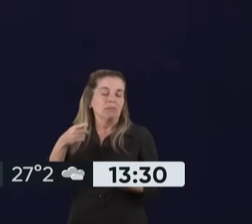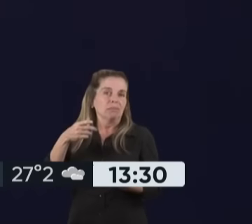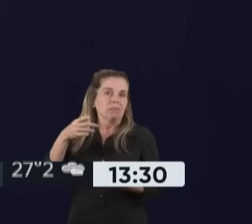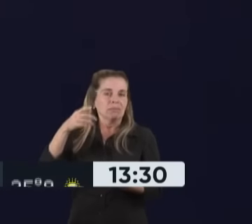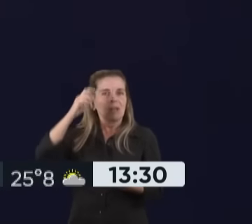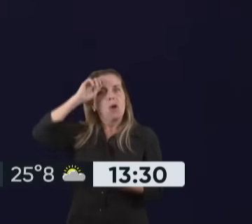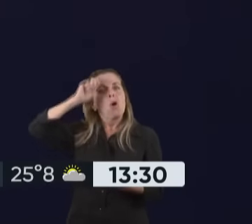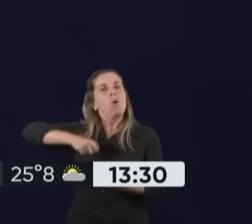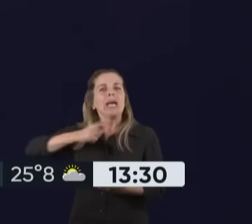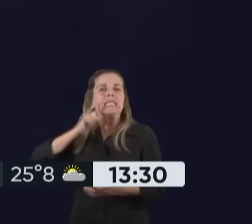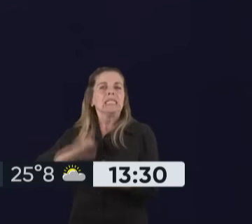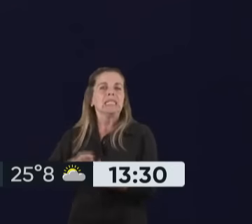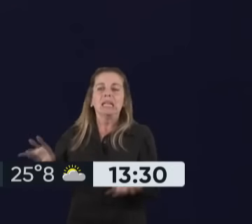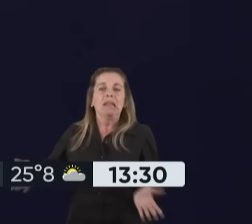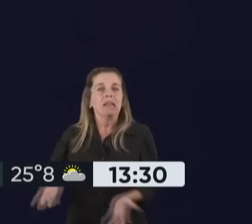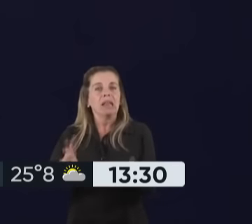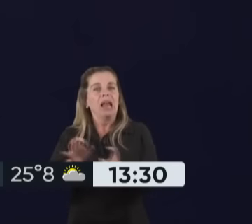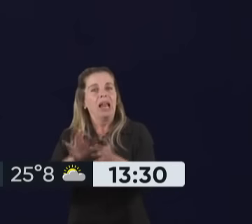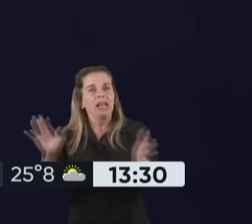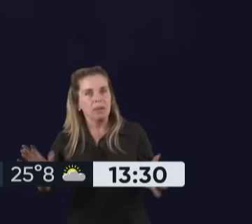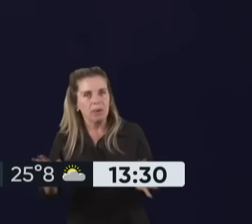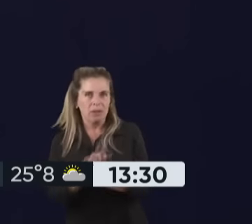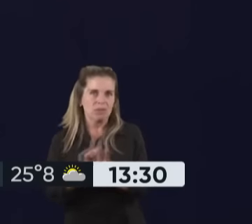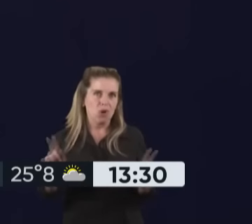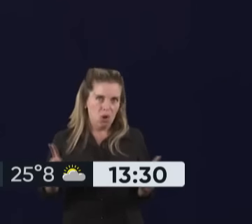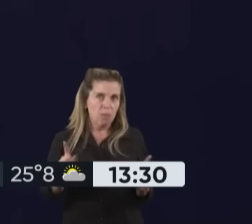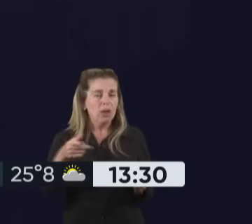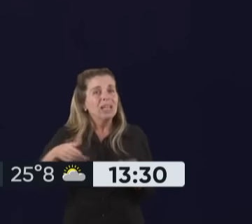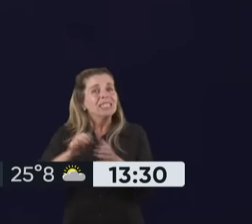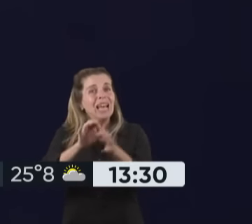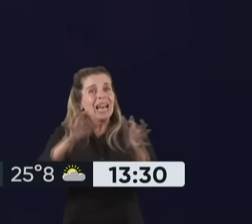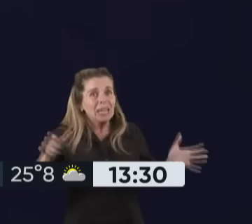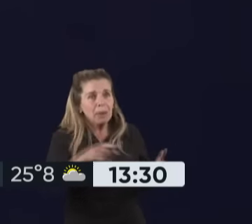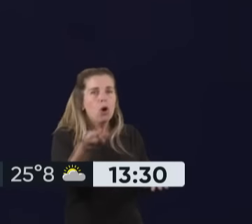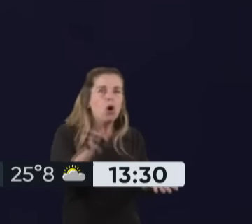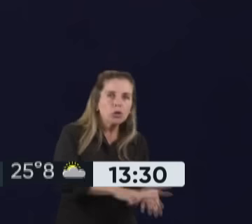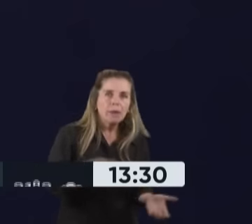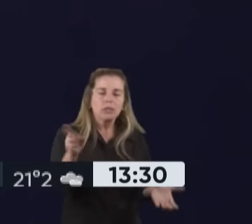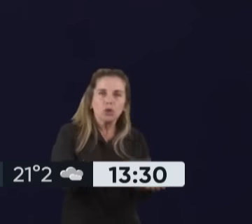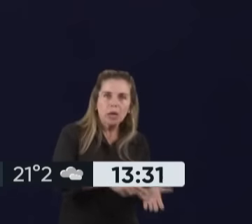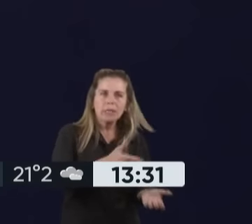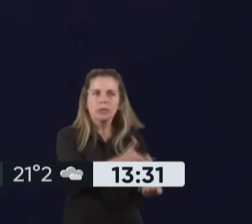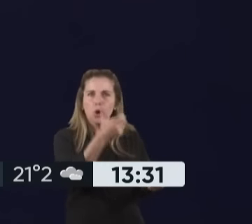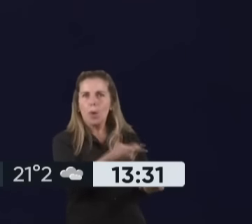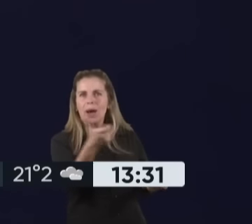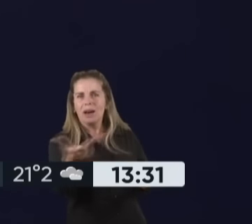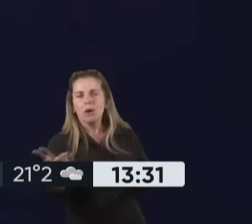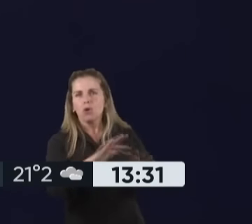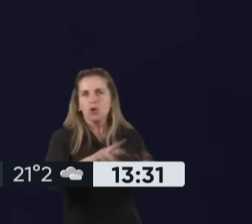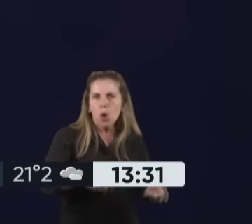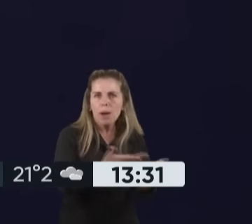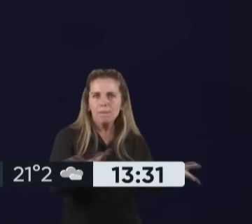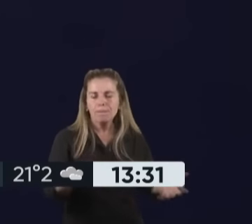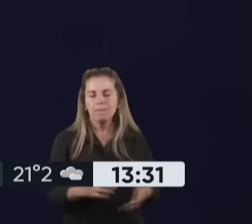esa persona salió en libertad y volvió a cometer el mismo hecho que había cometido.